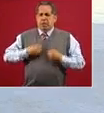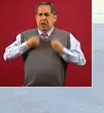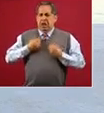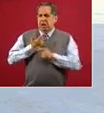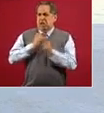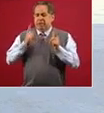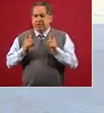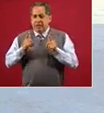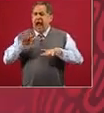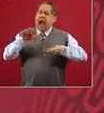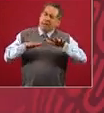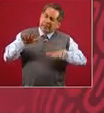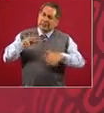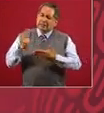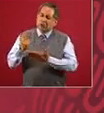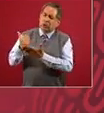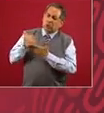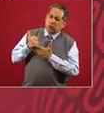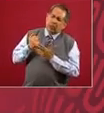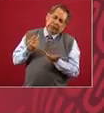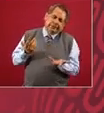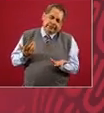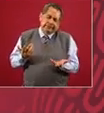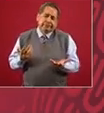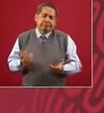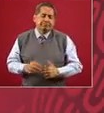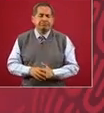se ocupa ayuda.